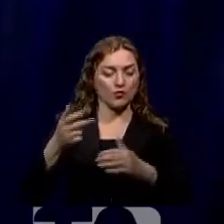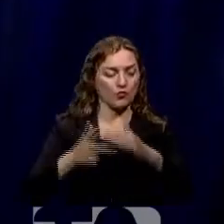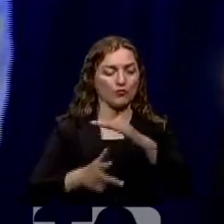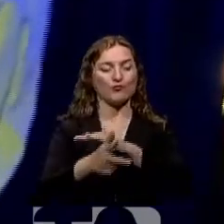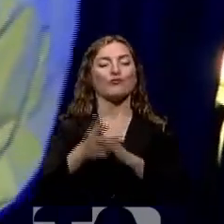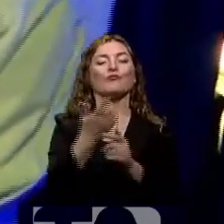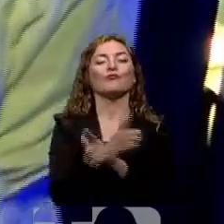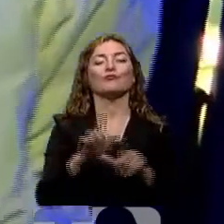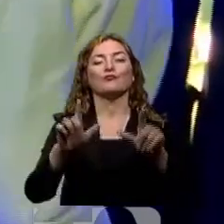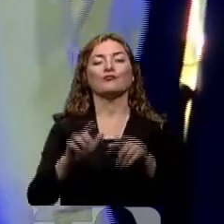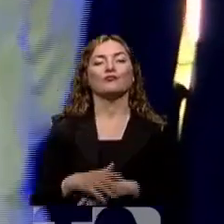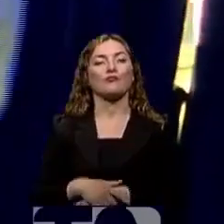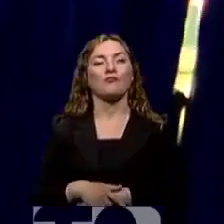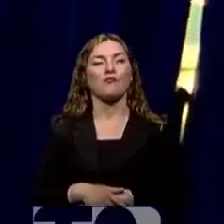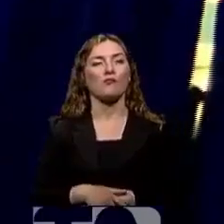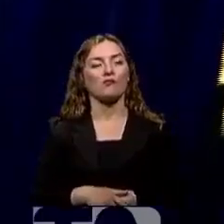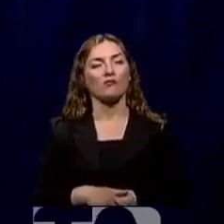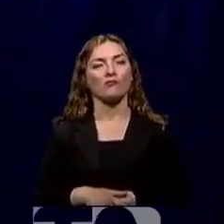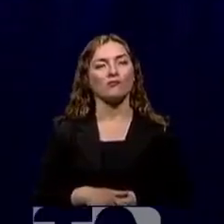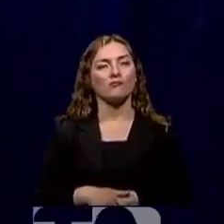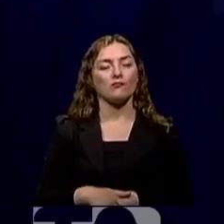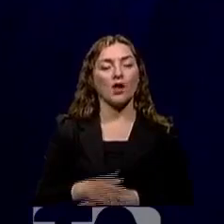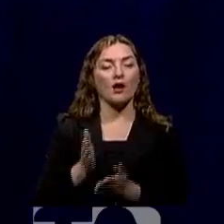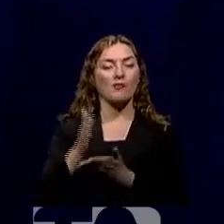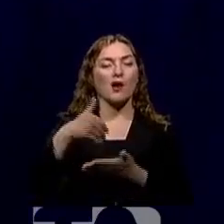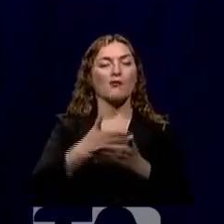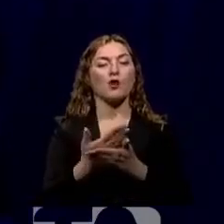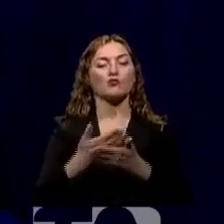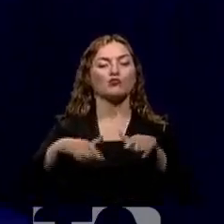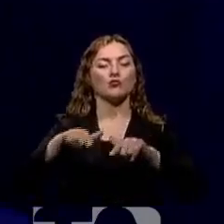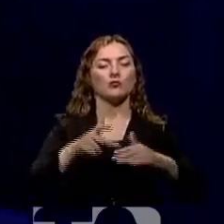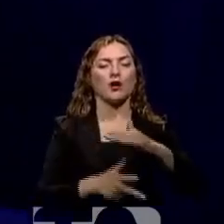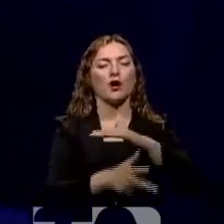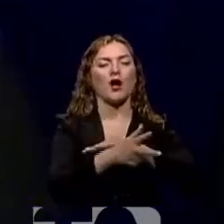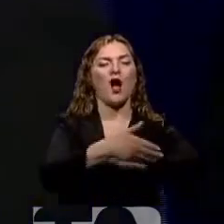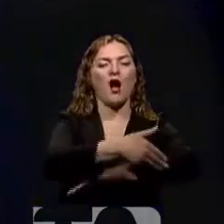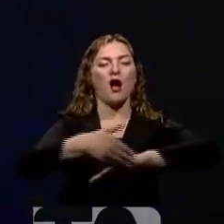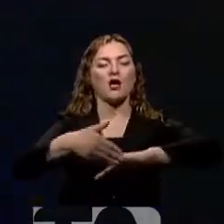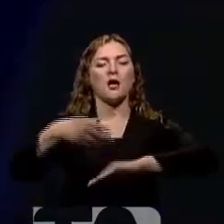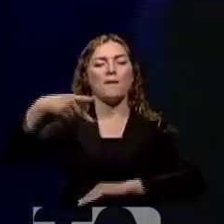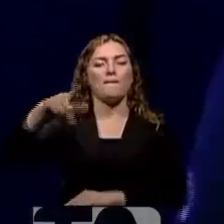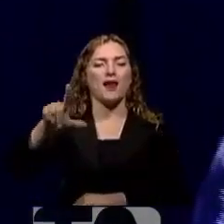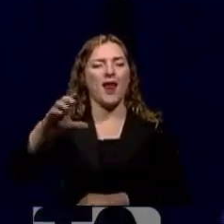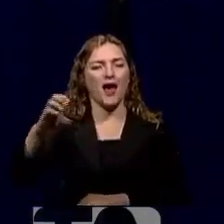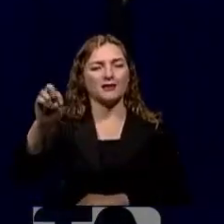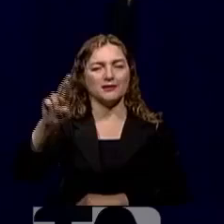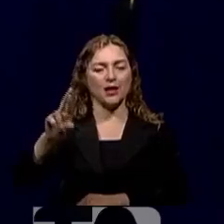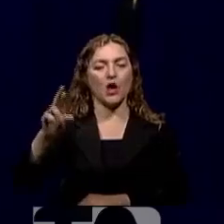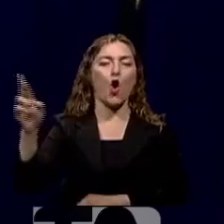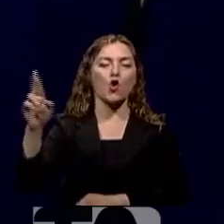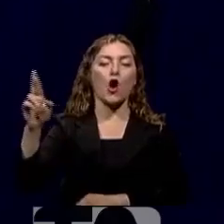disponible. También ustedes pueden acceder por el espacio del placer y de la Roca Fuerte con todas las seguridades del